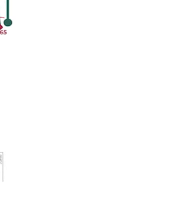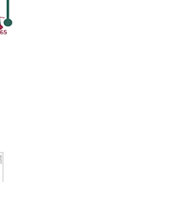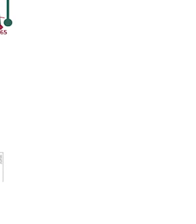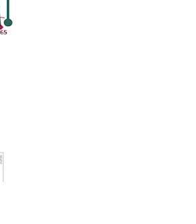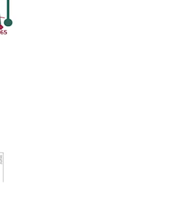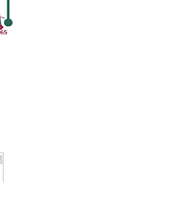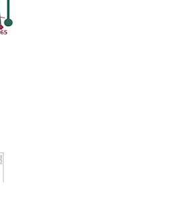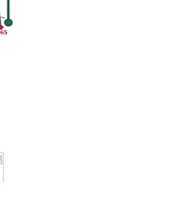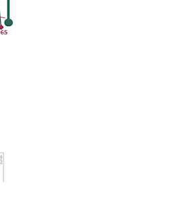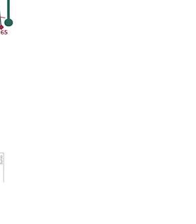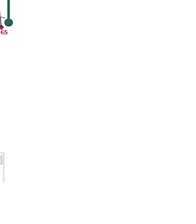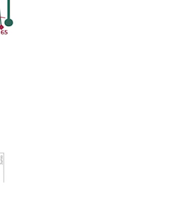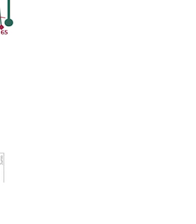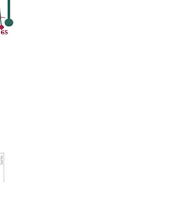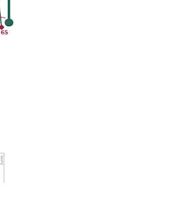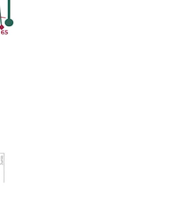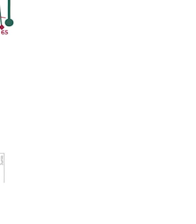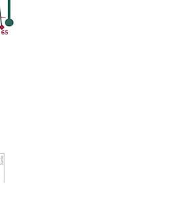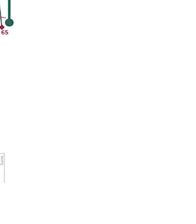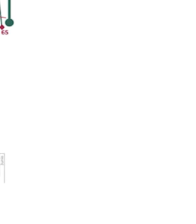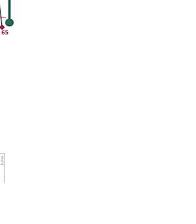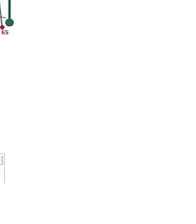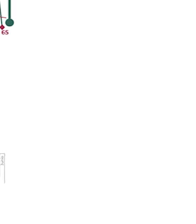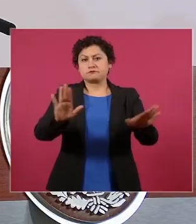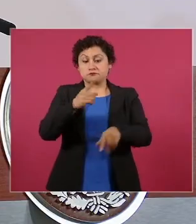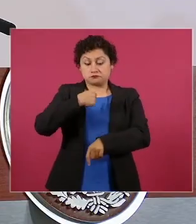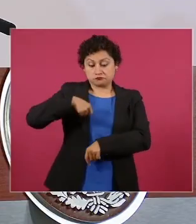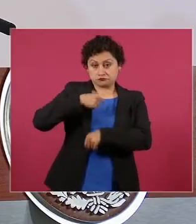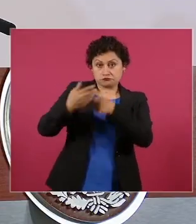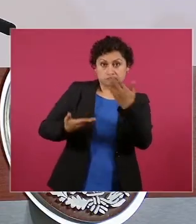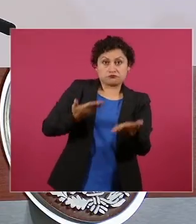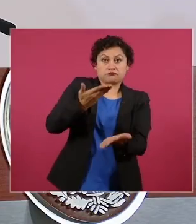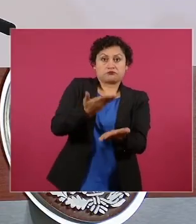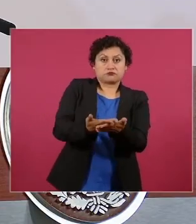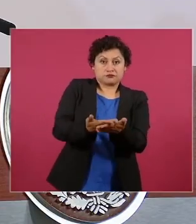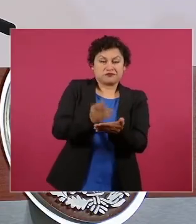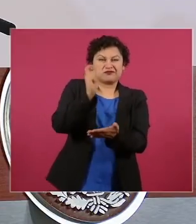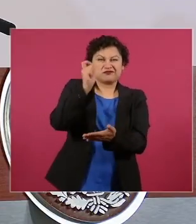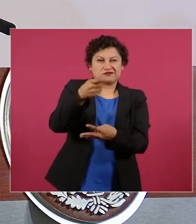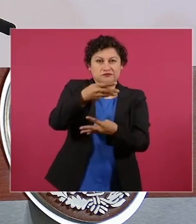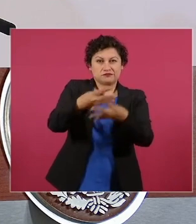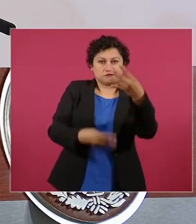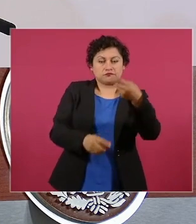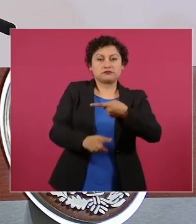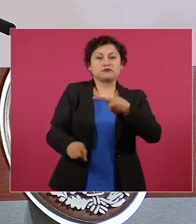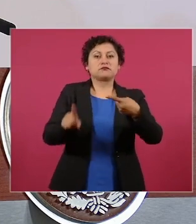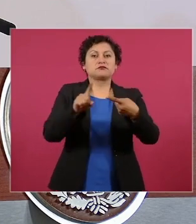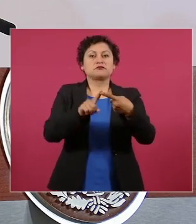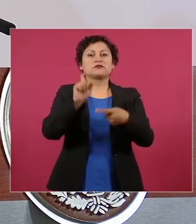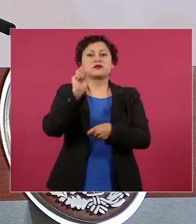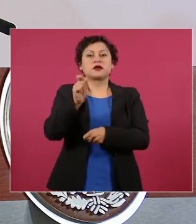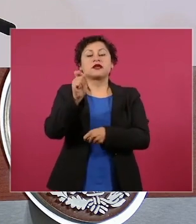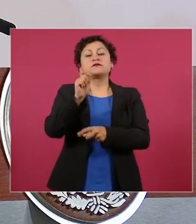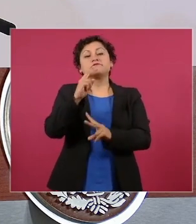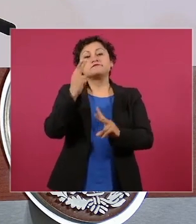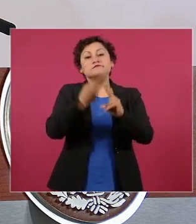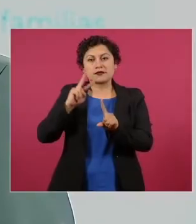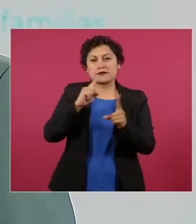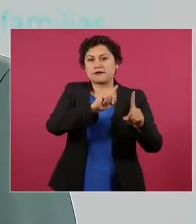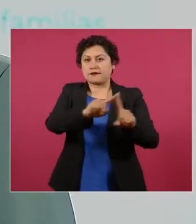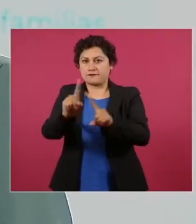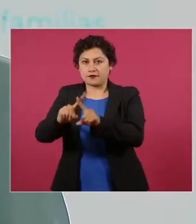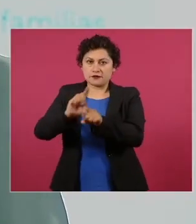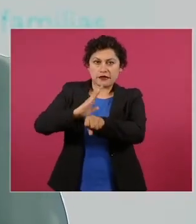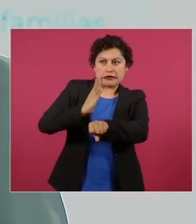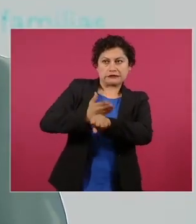camino por recorrer. Por eso proponemos homologar el tipo penal de feminicidio en todas las entidades.